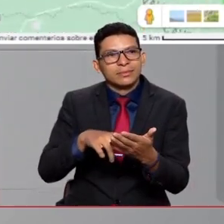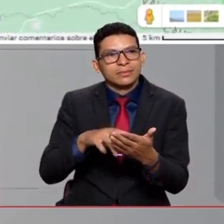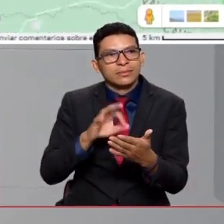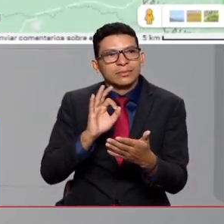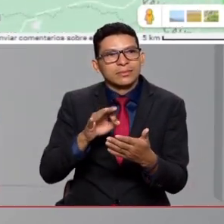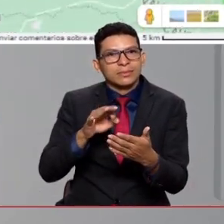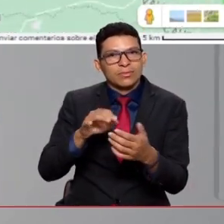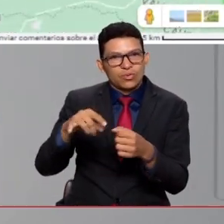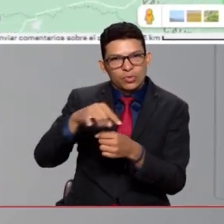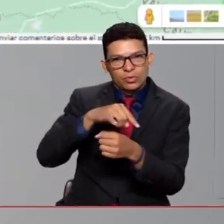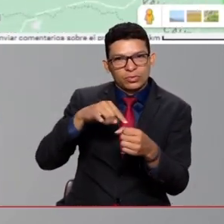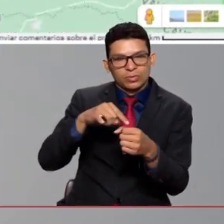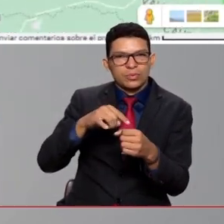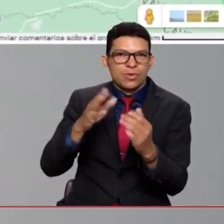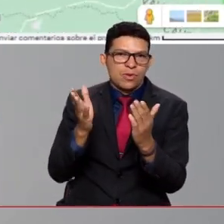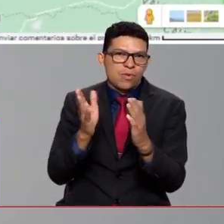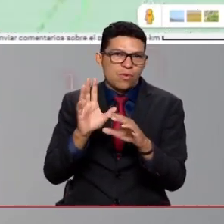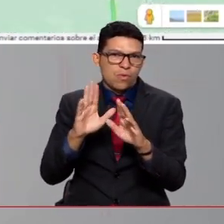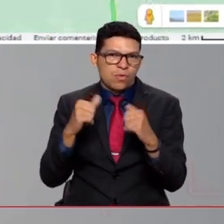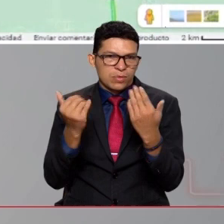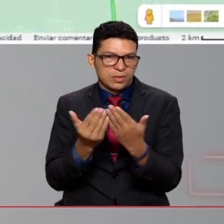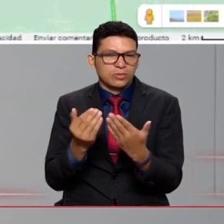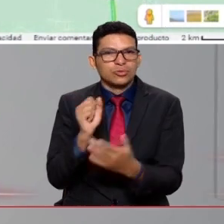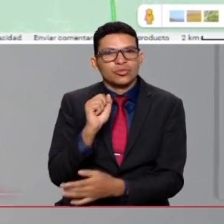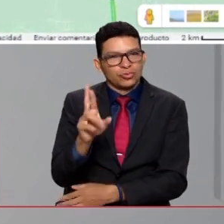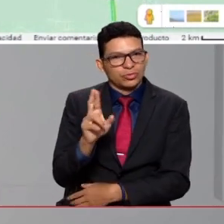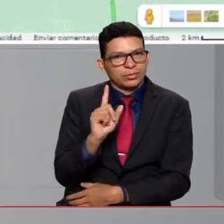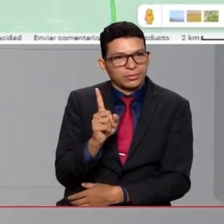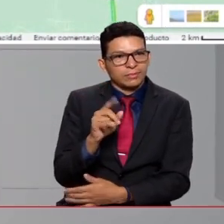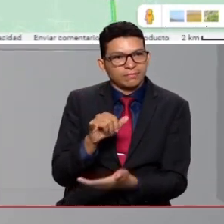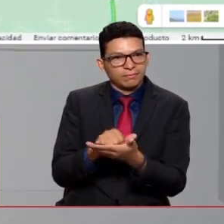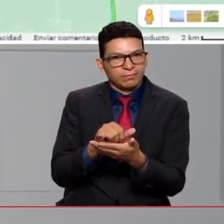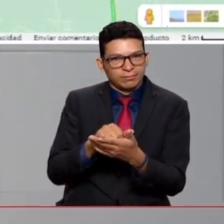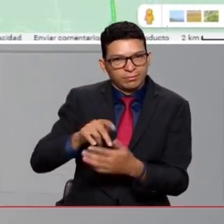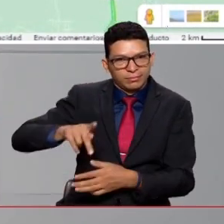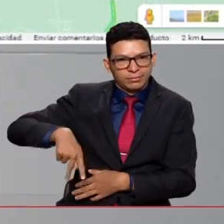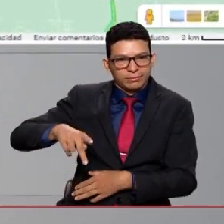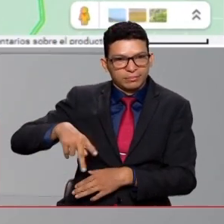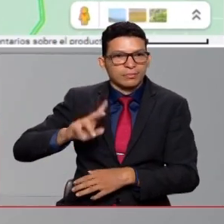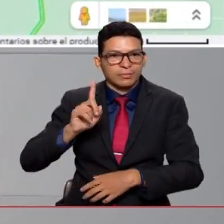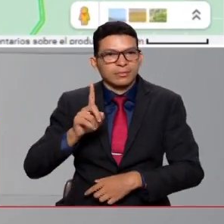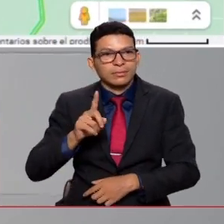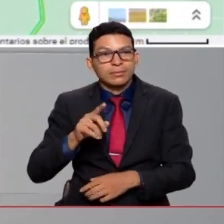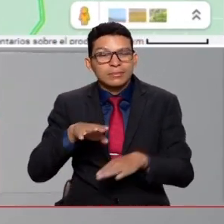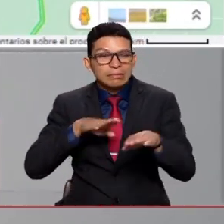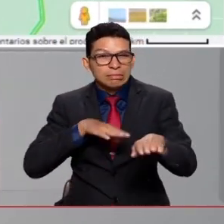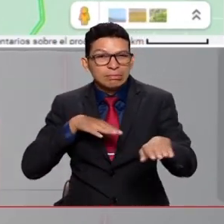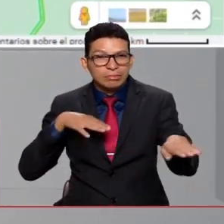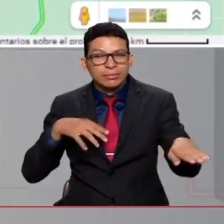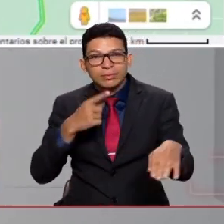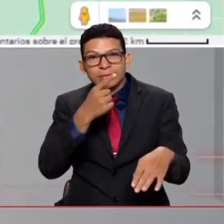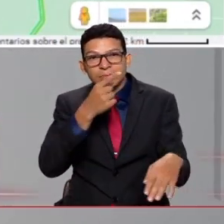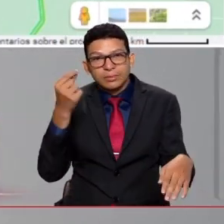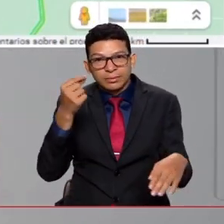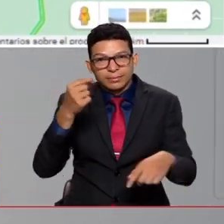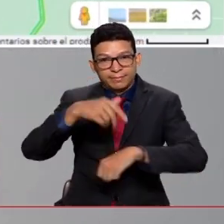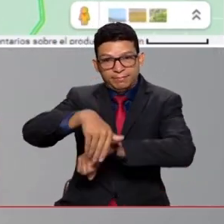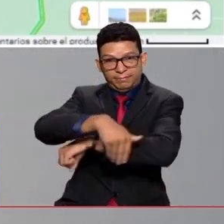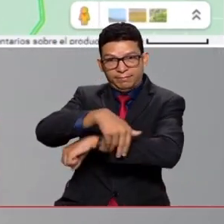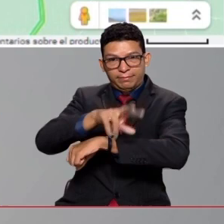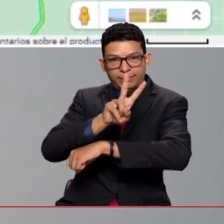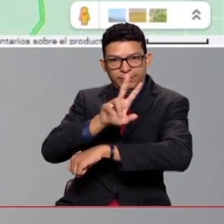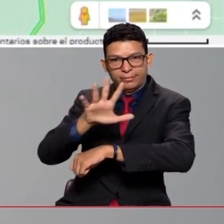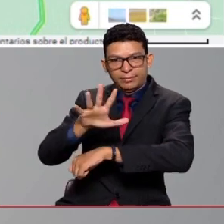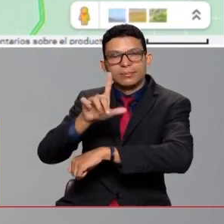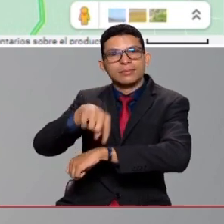la zona escolar, principalmente en la zona sur. Tenemos inconvenientes viales sobre la carrera 100, tanto sobre la calle 25 como